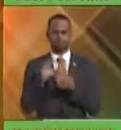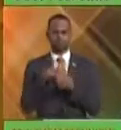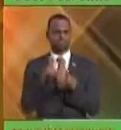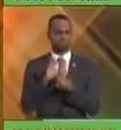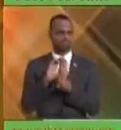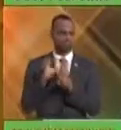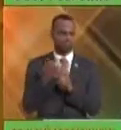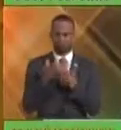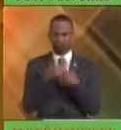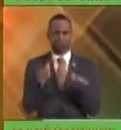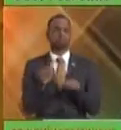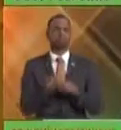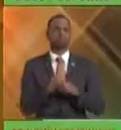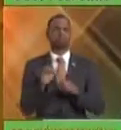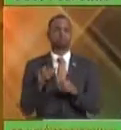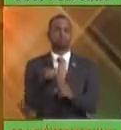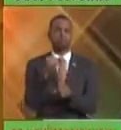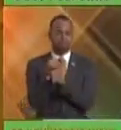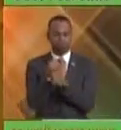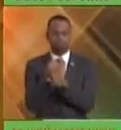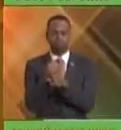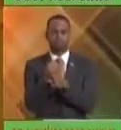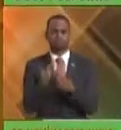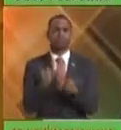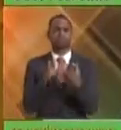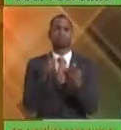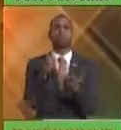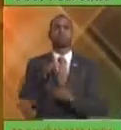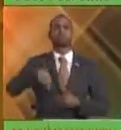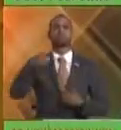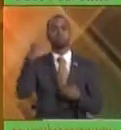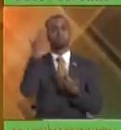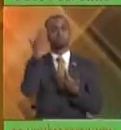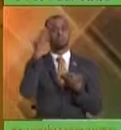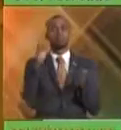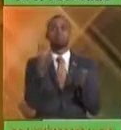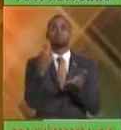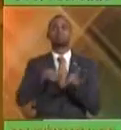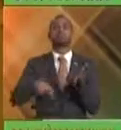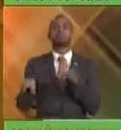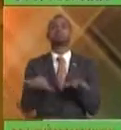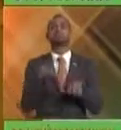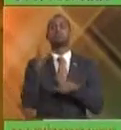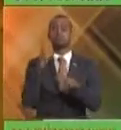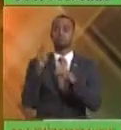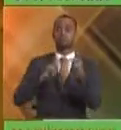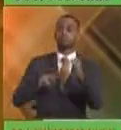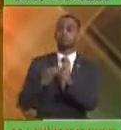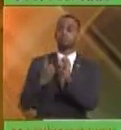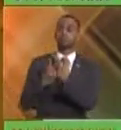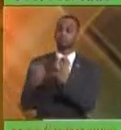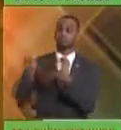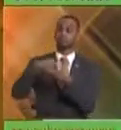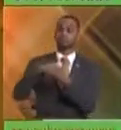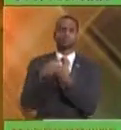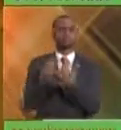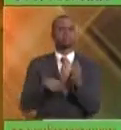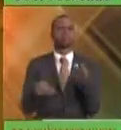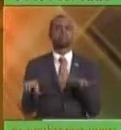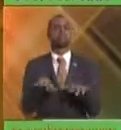del tema que sea la mayor dificultad que encuentran es que no saben qué hacer para incluir a personas con discapacidad